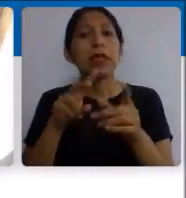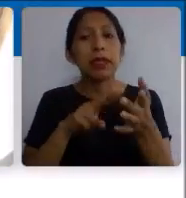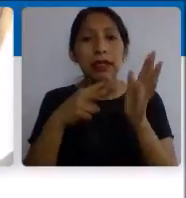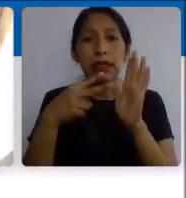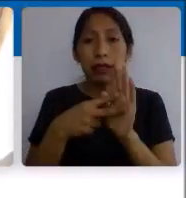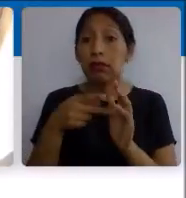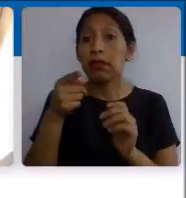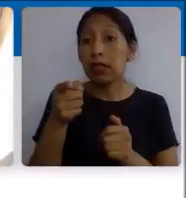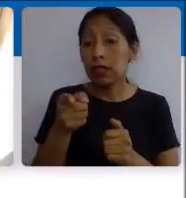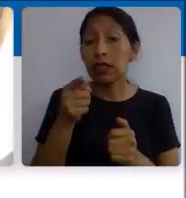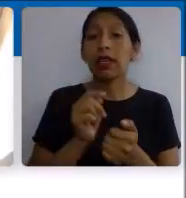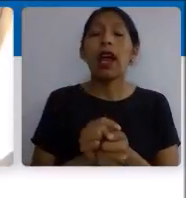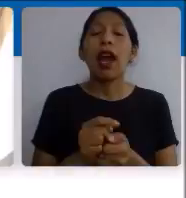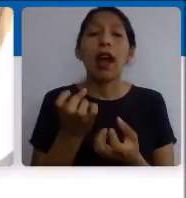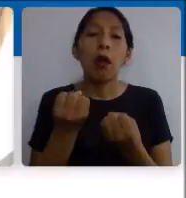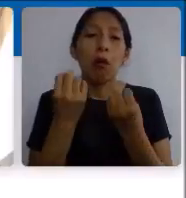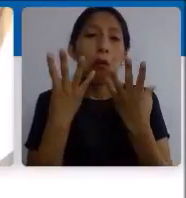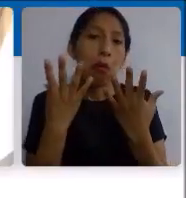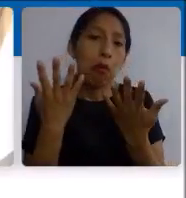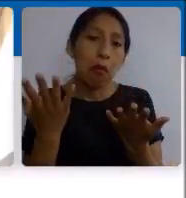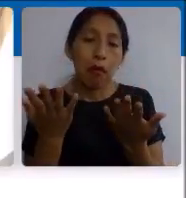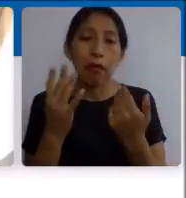hay problema